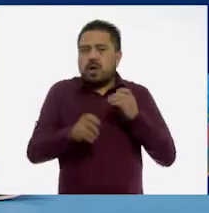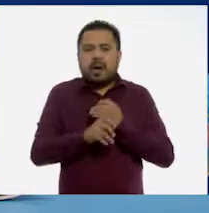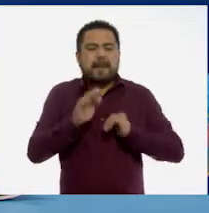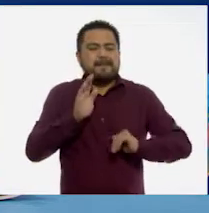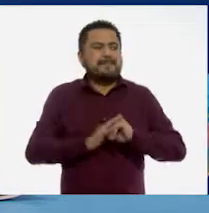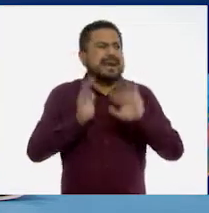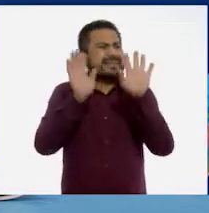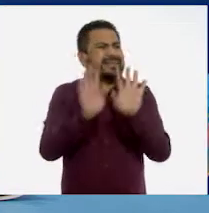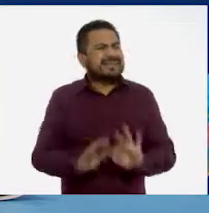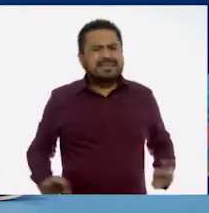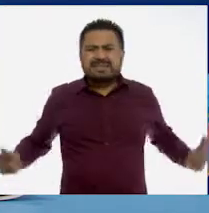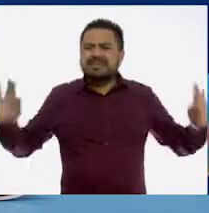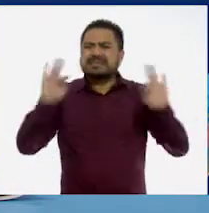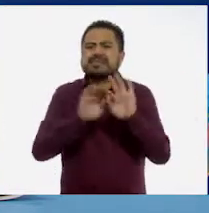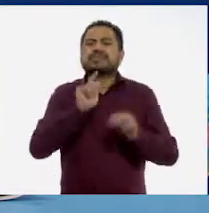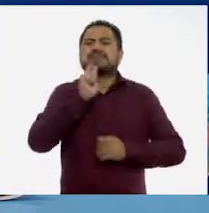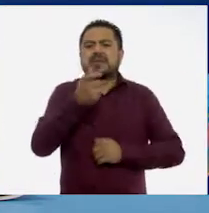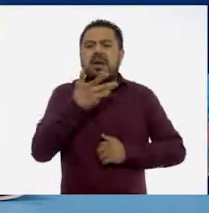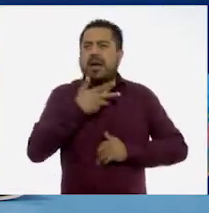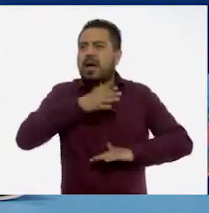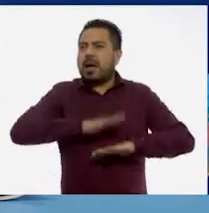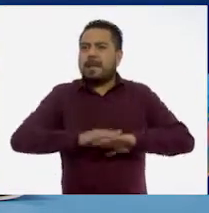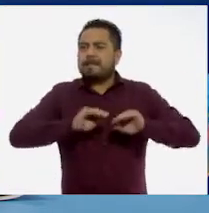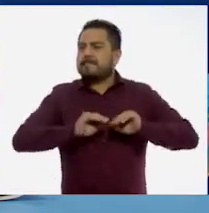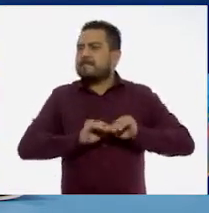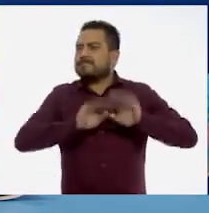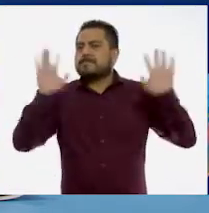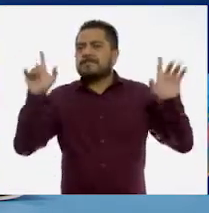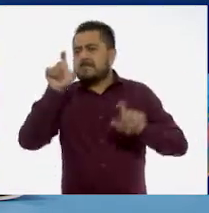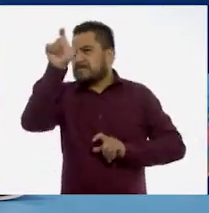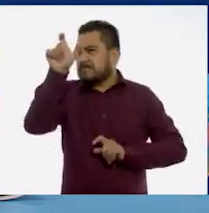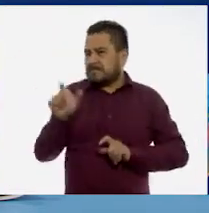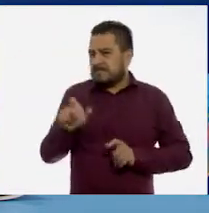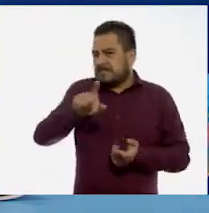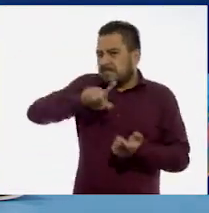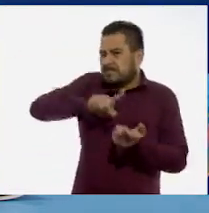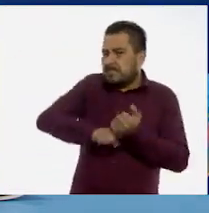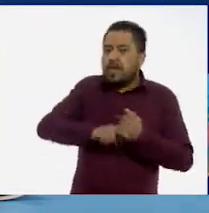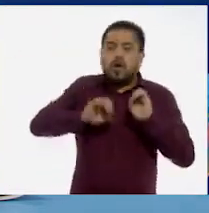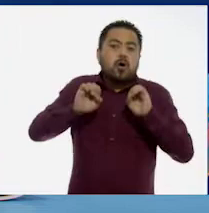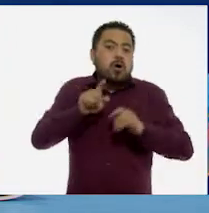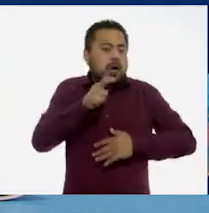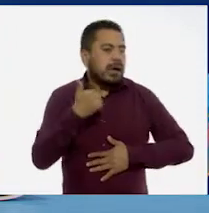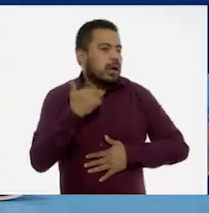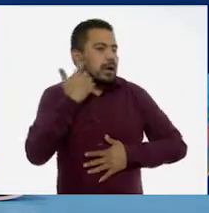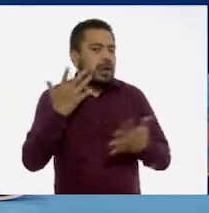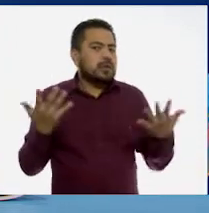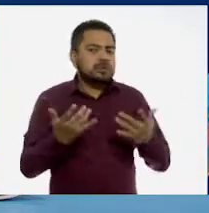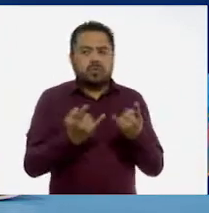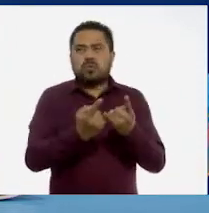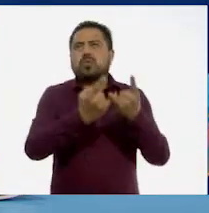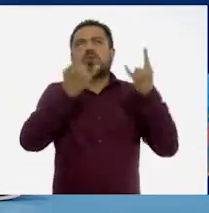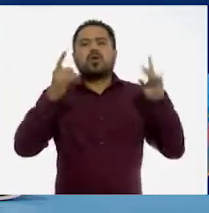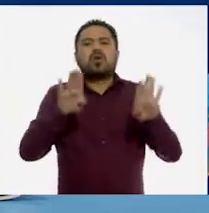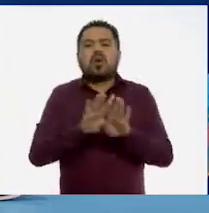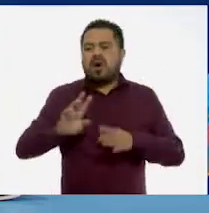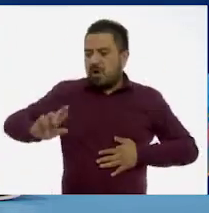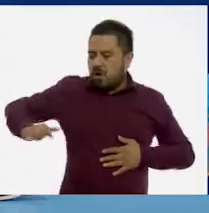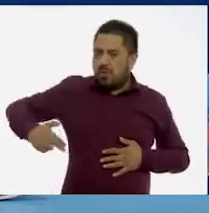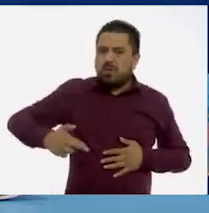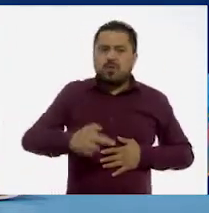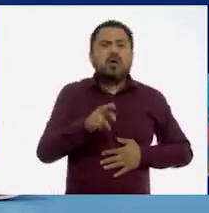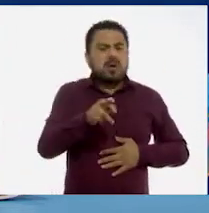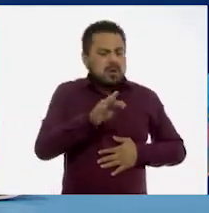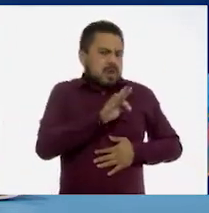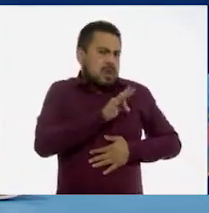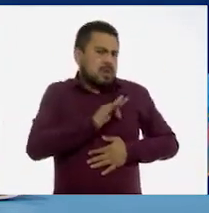más importantes. El que tengas claridad en tu protagonista, antagonista, o si quieres hacer un cuento como de La Rumorosa, también te